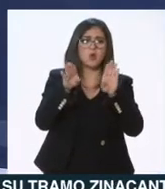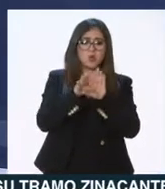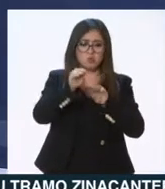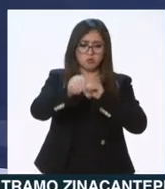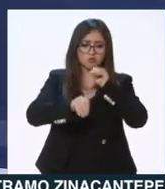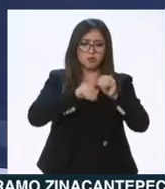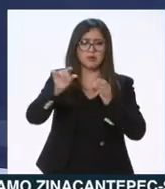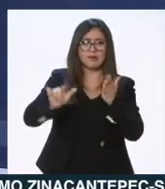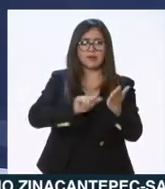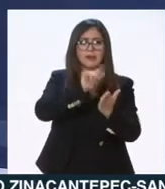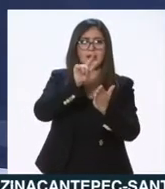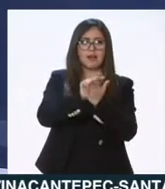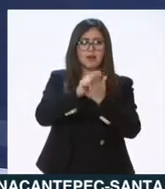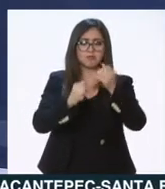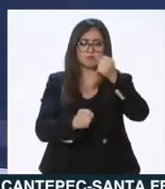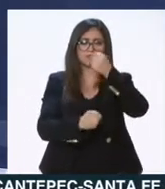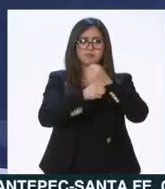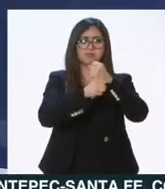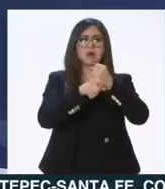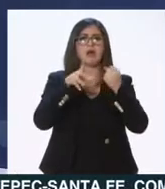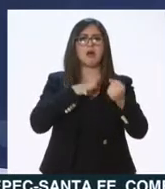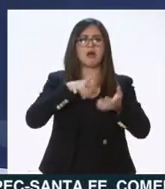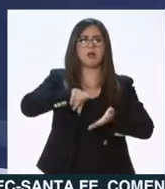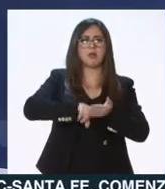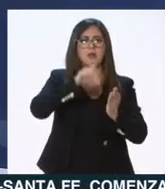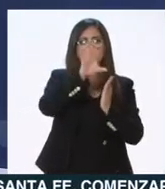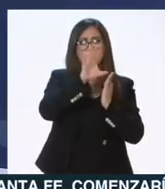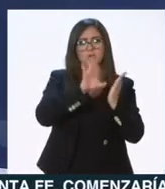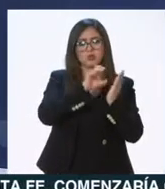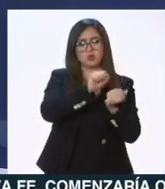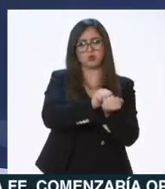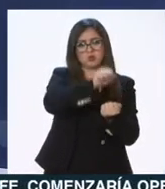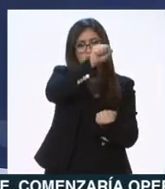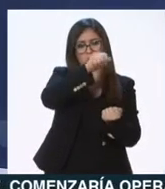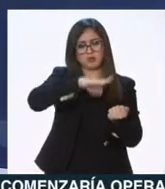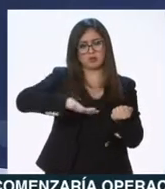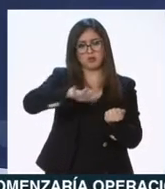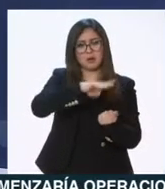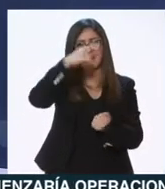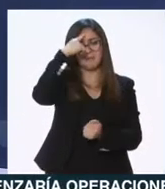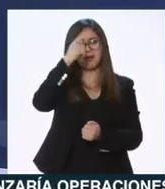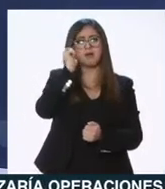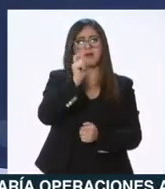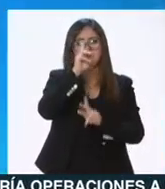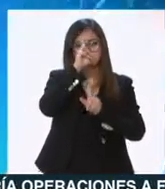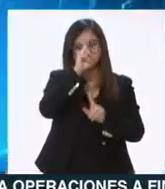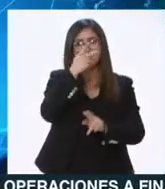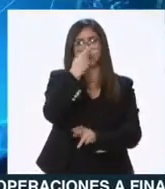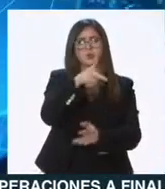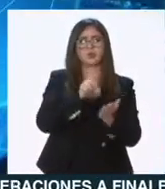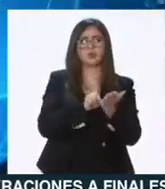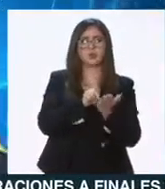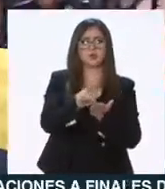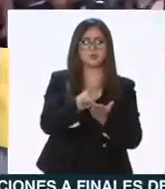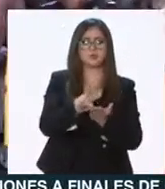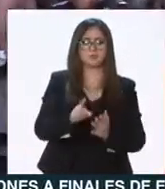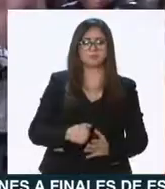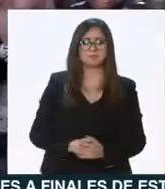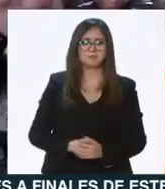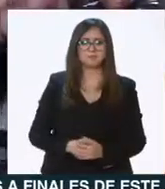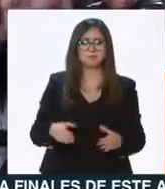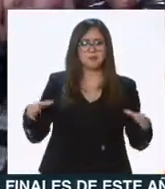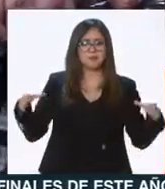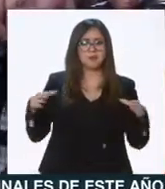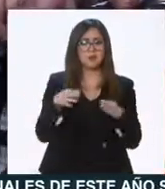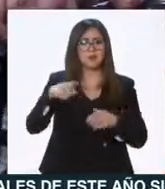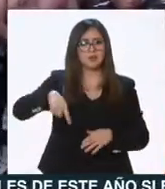leyes secundarias que se desprenden de la Constitución local para garantizar el cumplimiento de sus derechos. Integrantes del